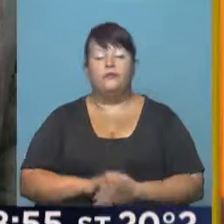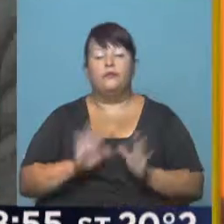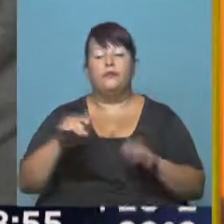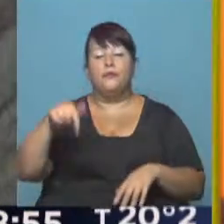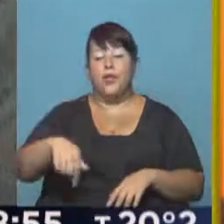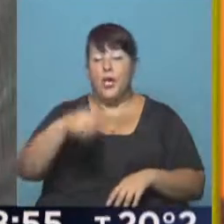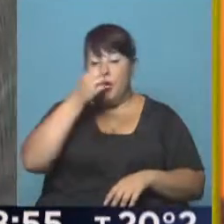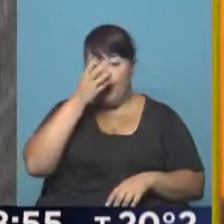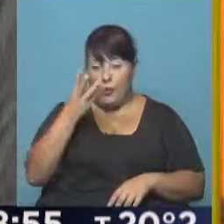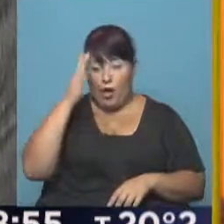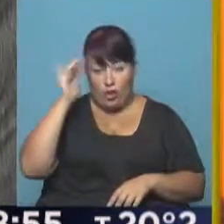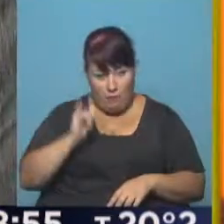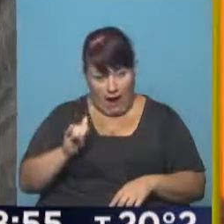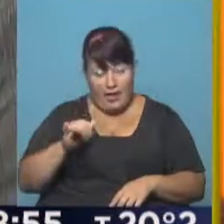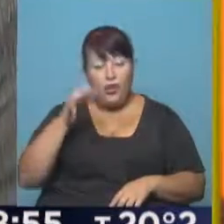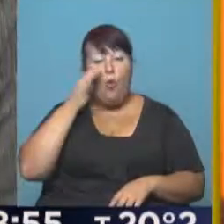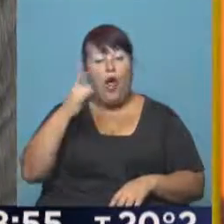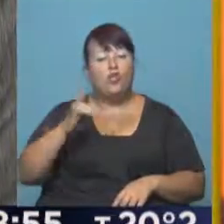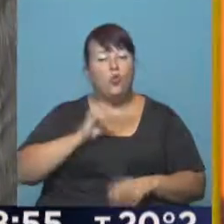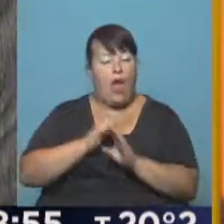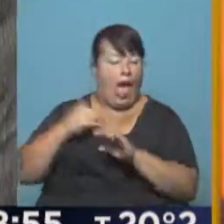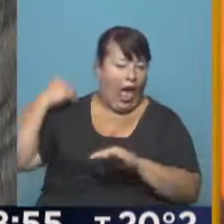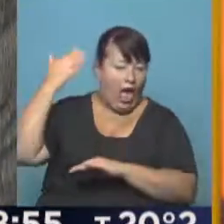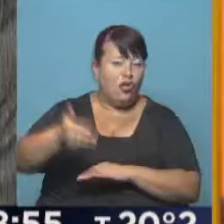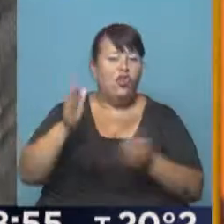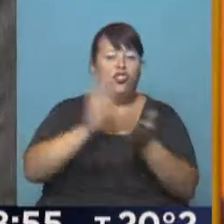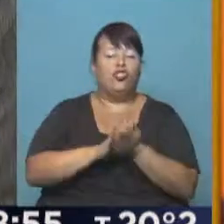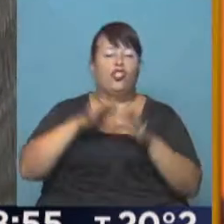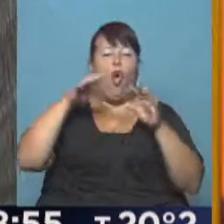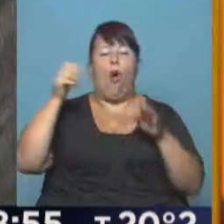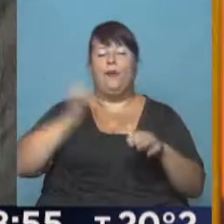Este 24 de marzo, 41 años después del golpe de Estado de